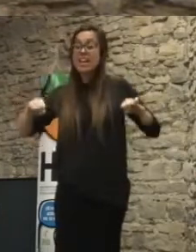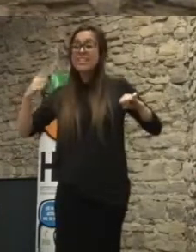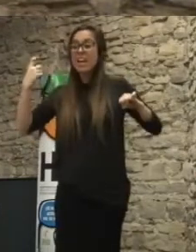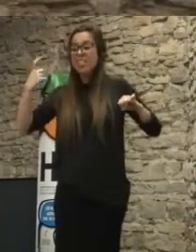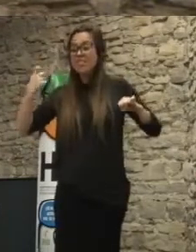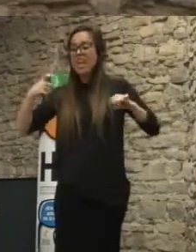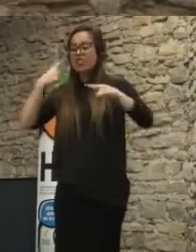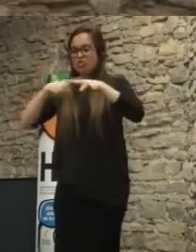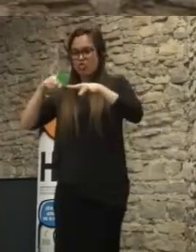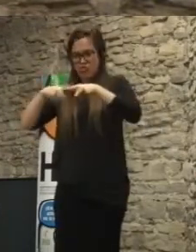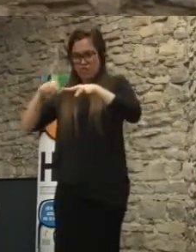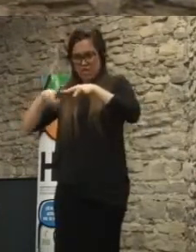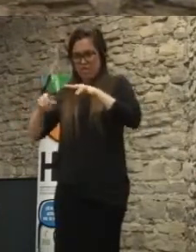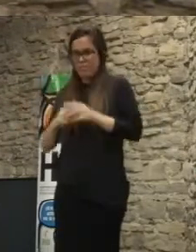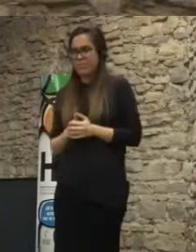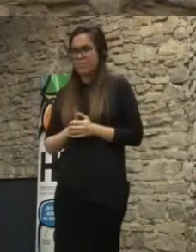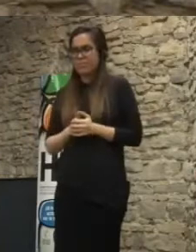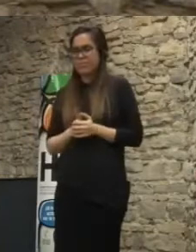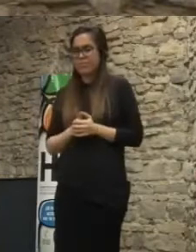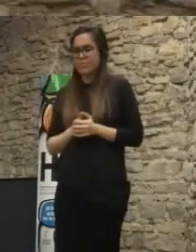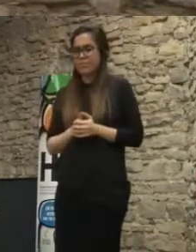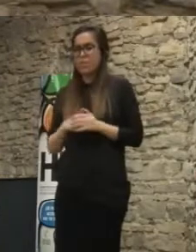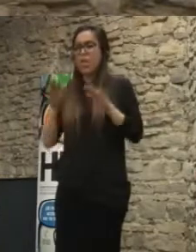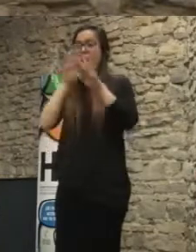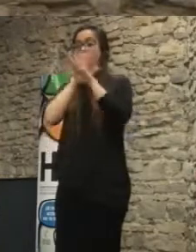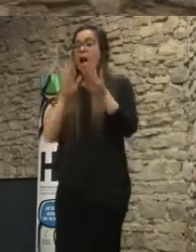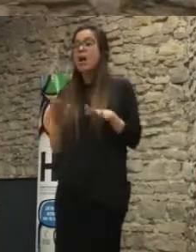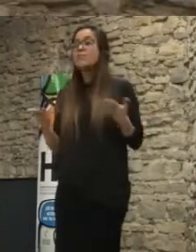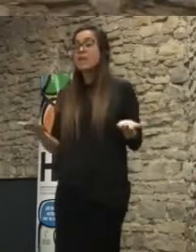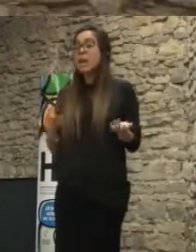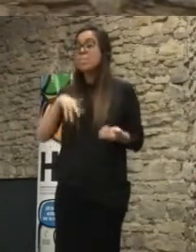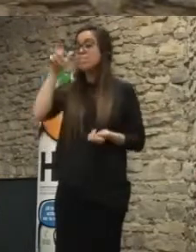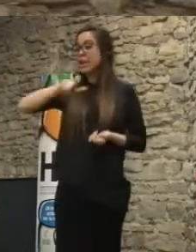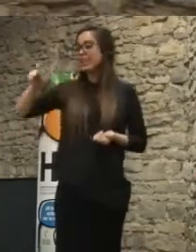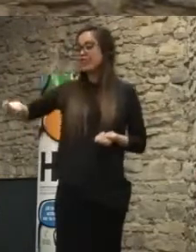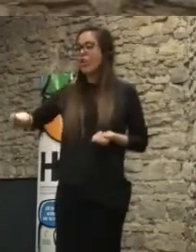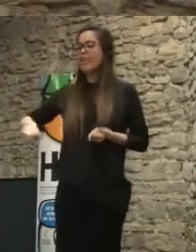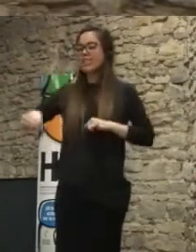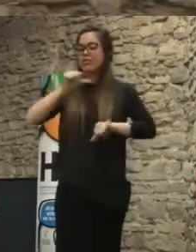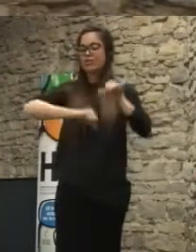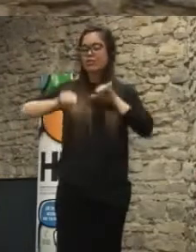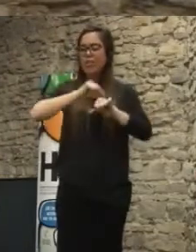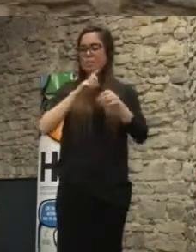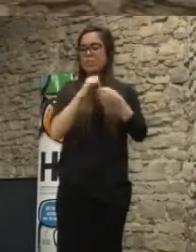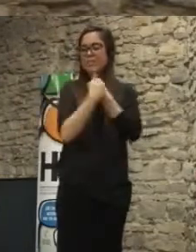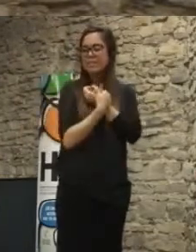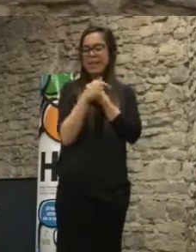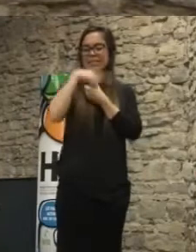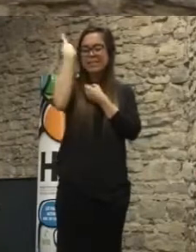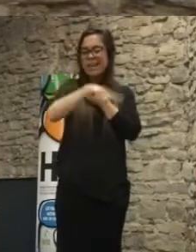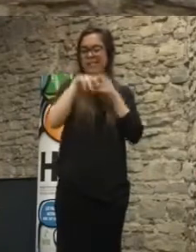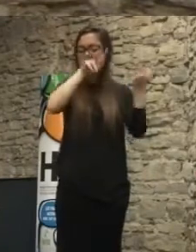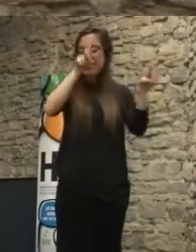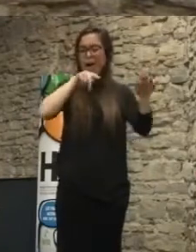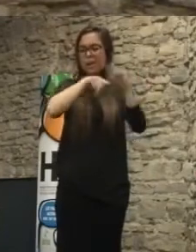instrumental. Entonces, cada vez más la gente que está en el mundo asociativo sabe de gestión, sabe de comunicación,